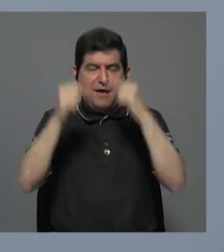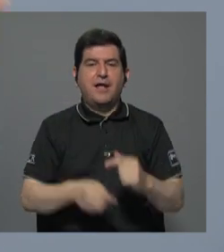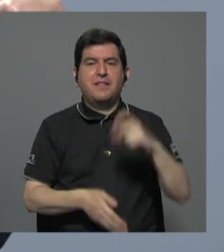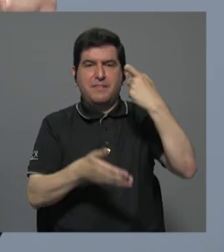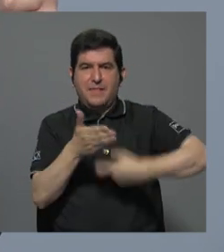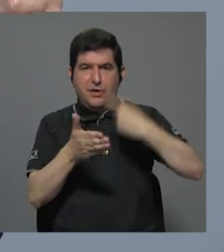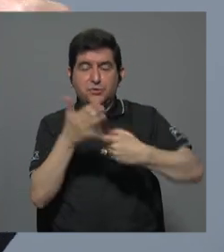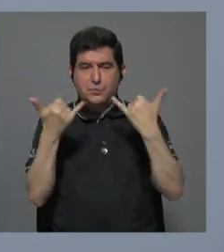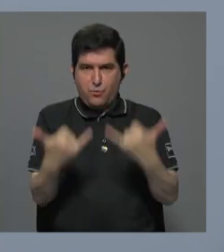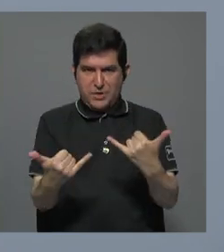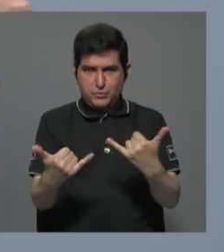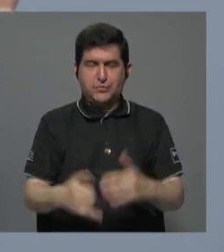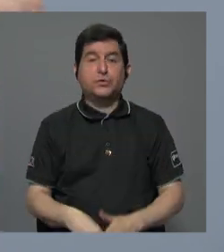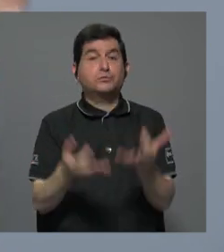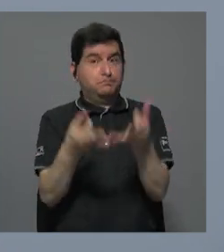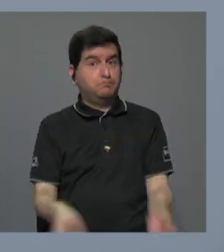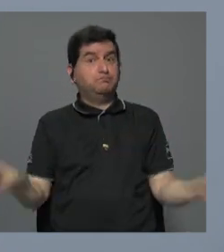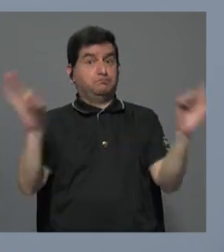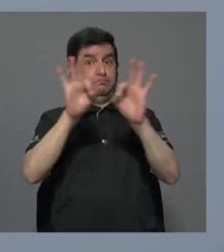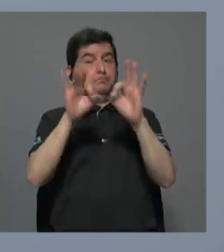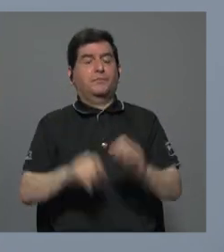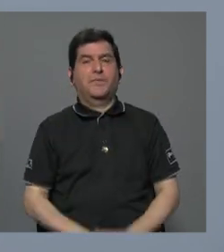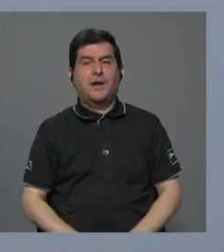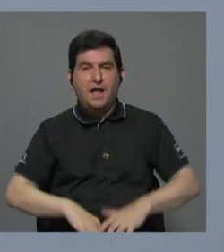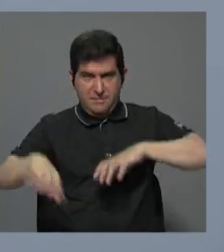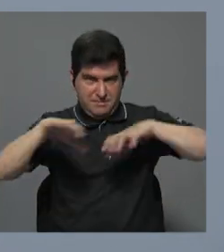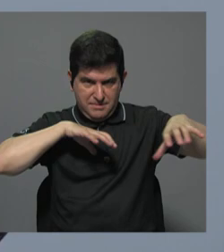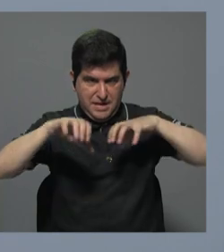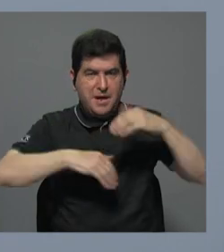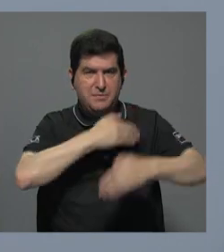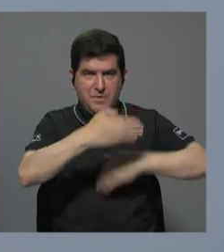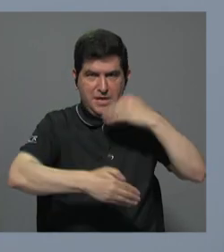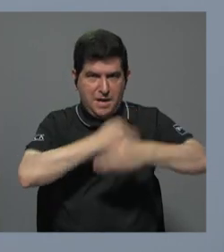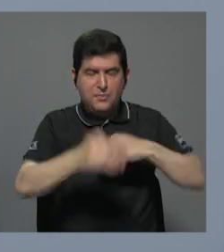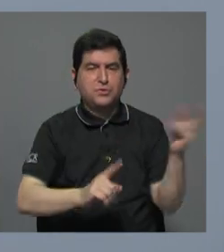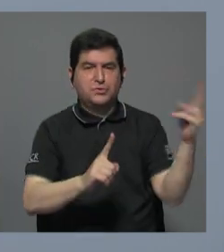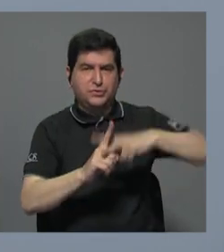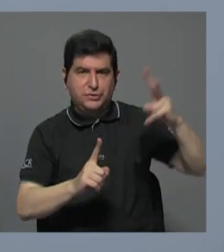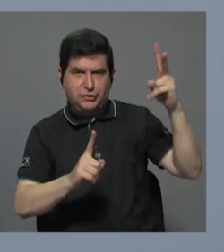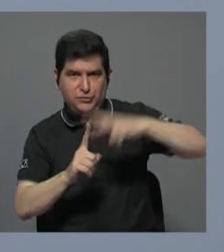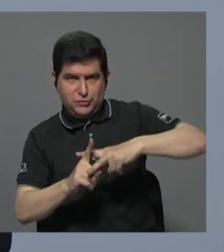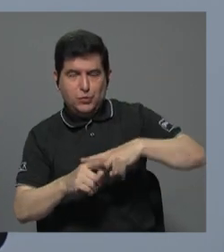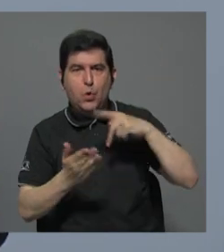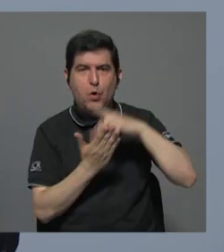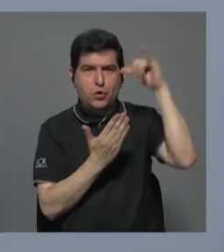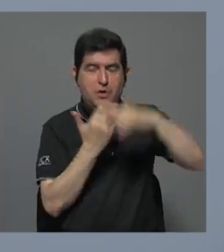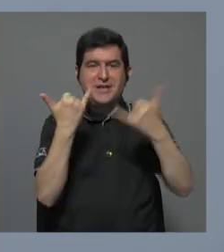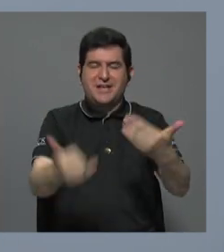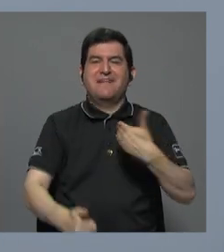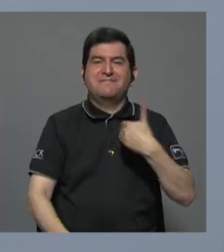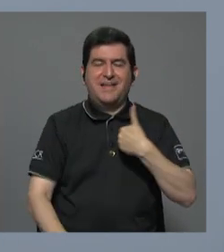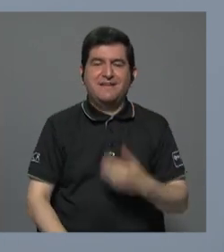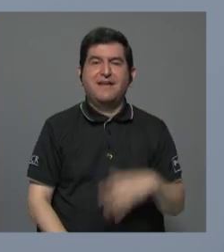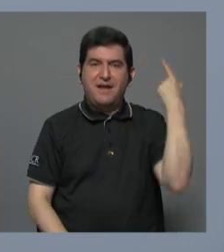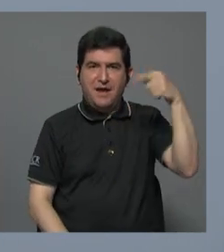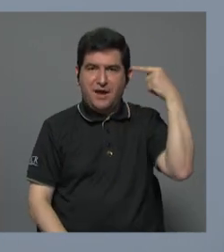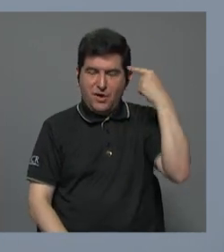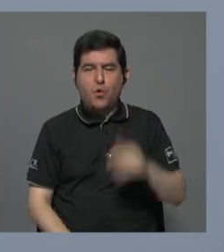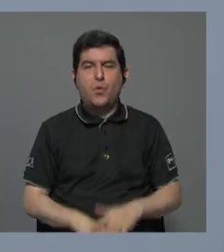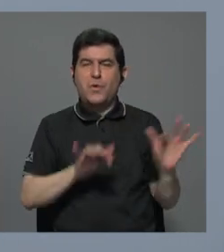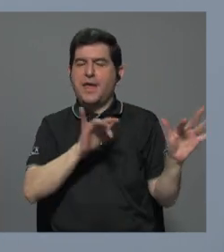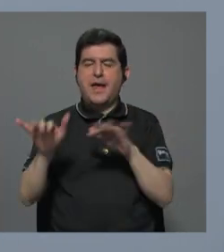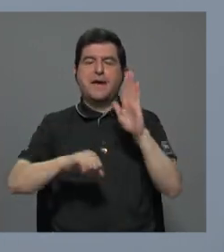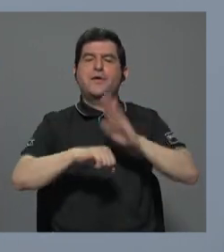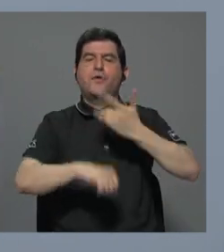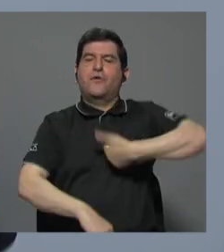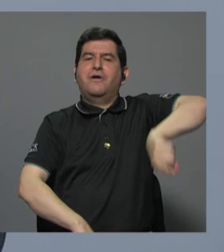impuestos que están y eso es fundamental tiene que haber una dinamización en los procesos de ejecución de los proyectos que ya tenemos un gobierno digital que nos